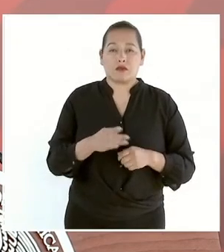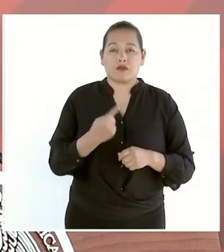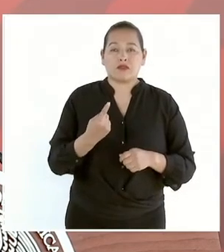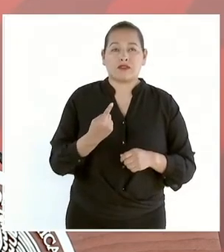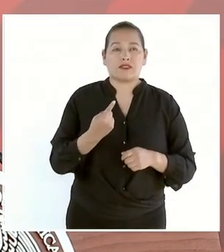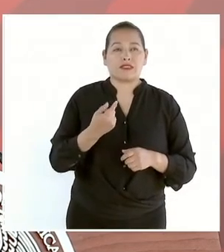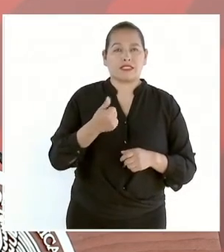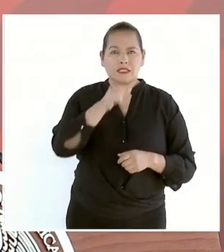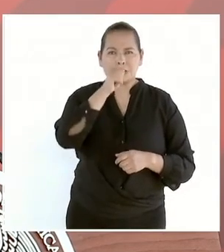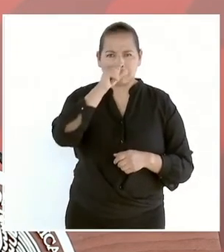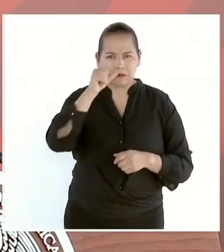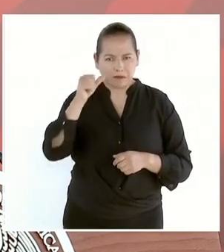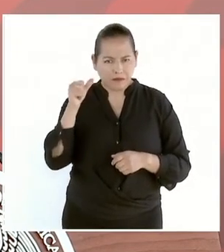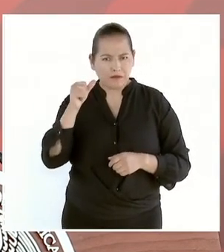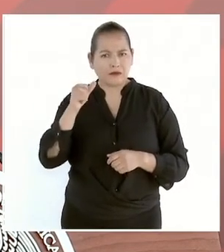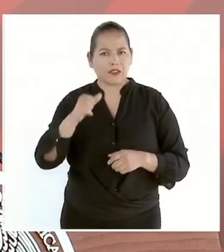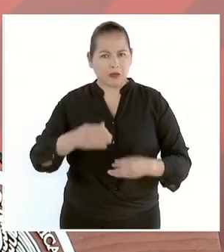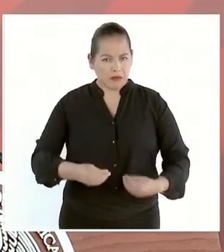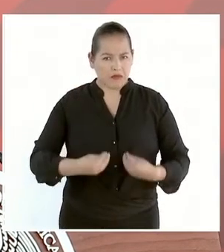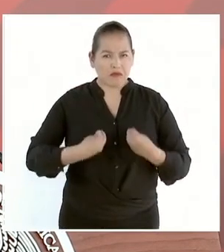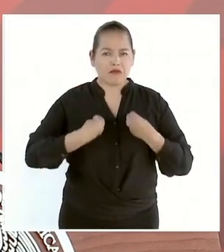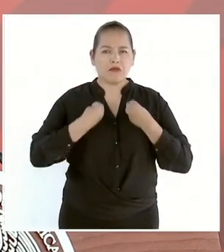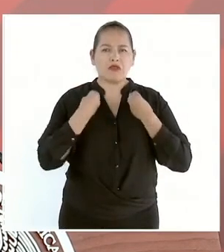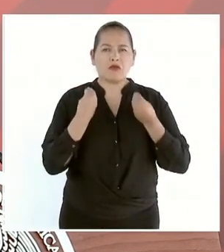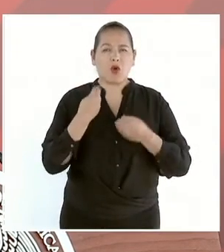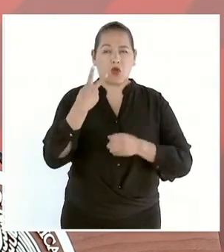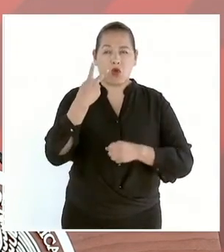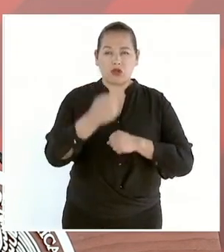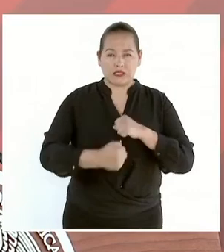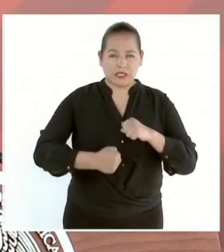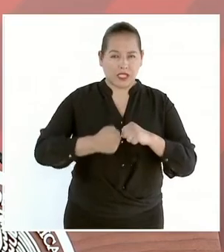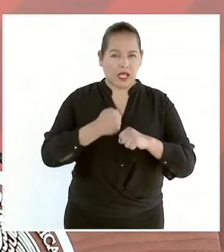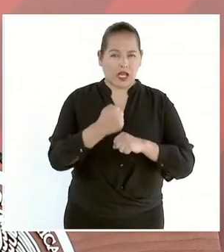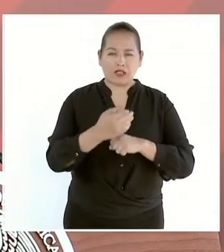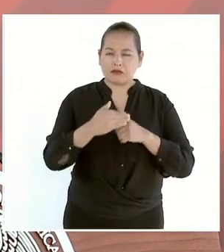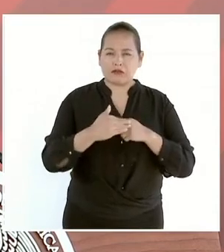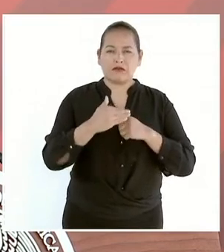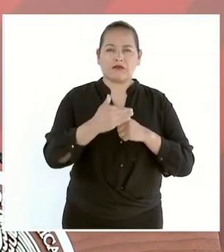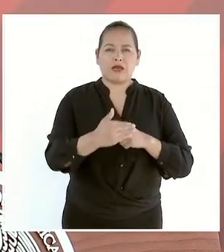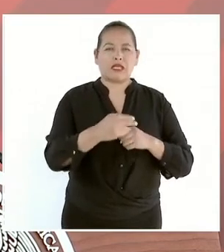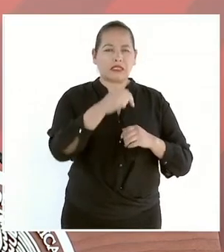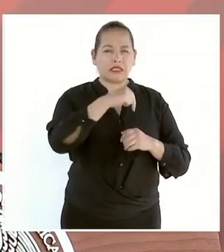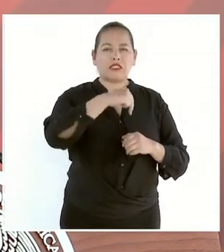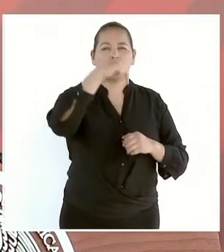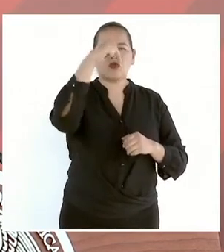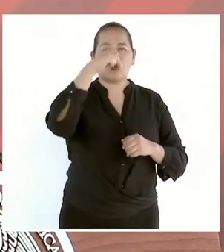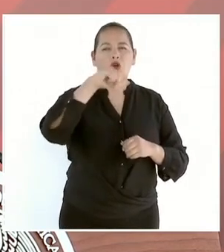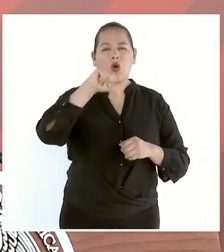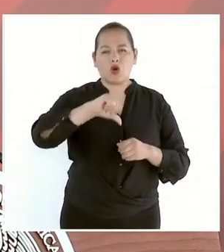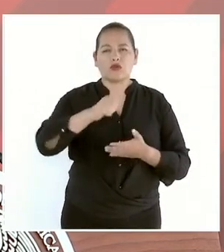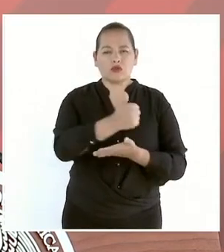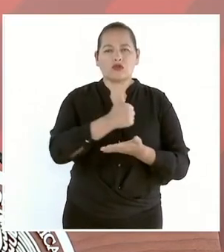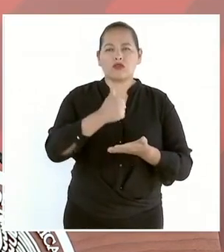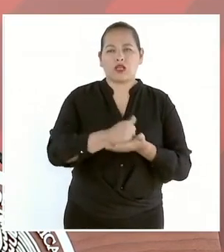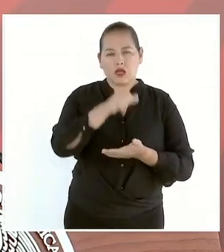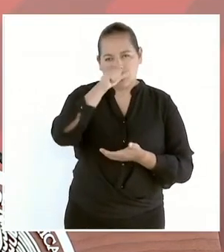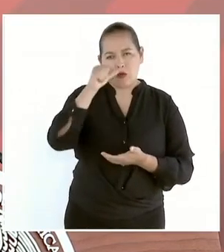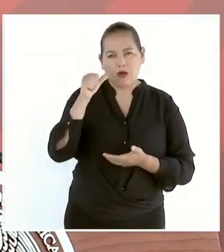más de dos años en el entonces llamado paso del norte hoy ciudad juárez